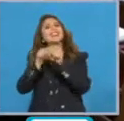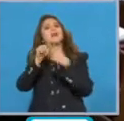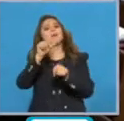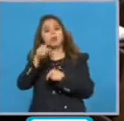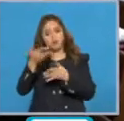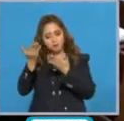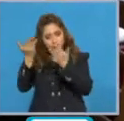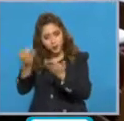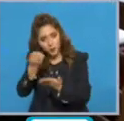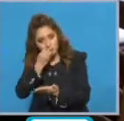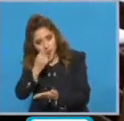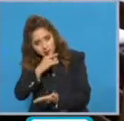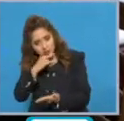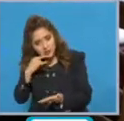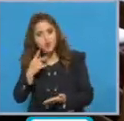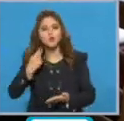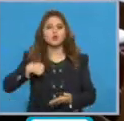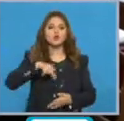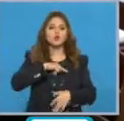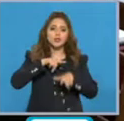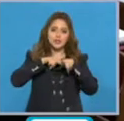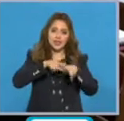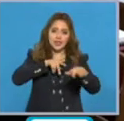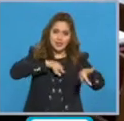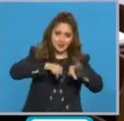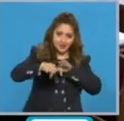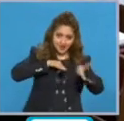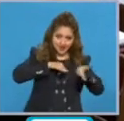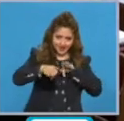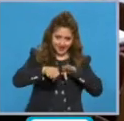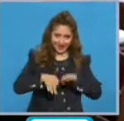comiéndose su chile en nogada. Nosotros vamos a seguir trabajando.